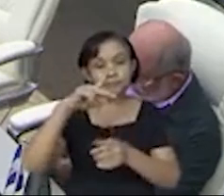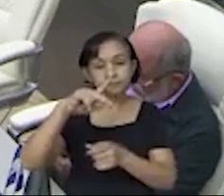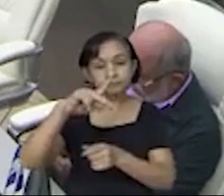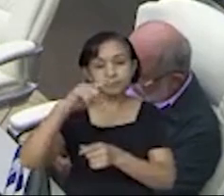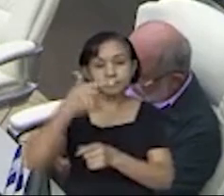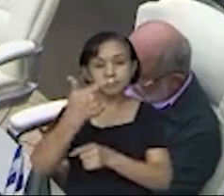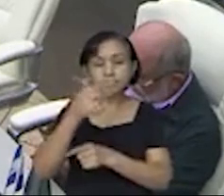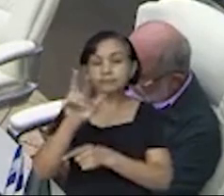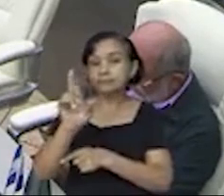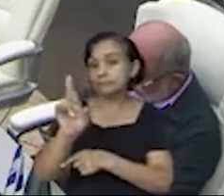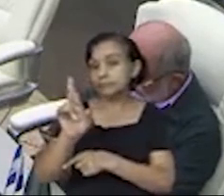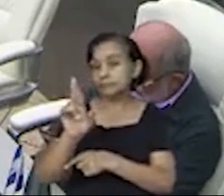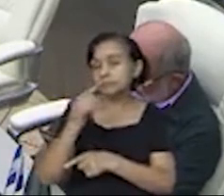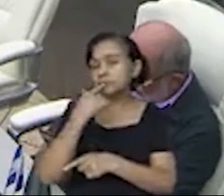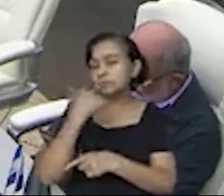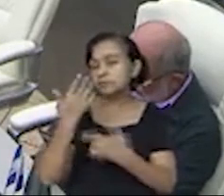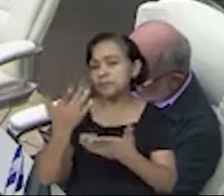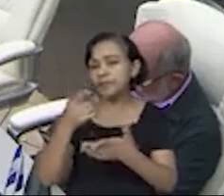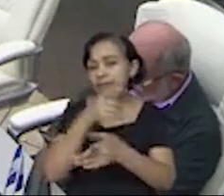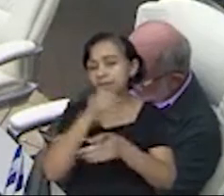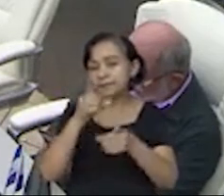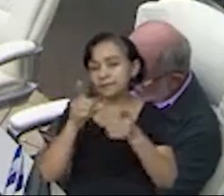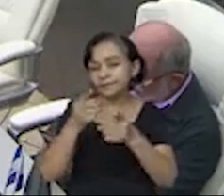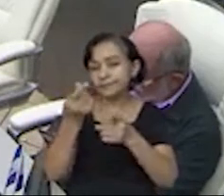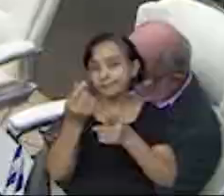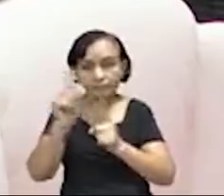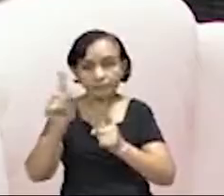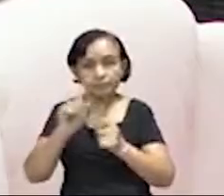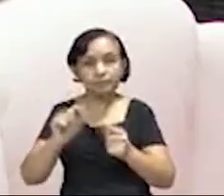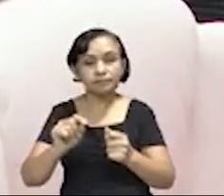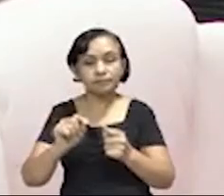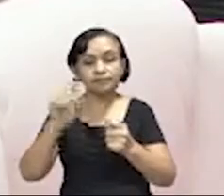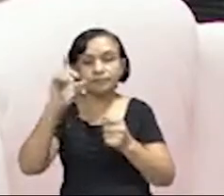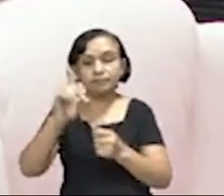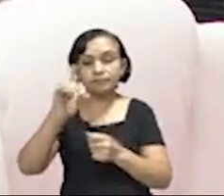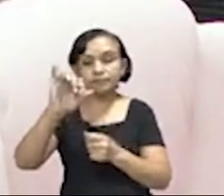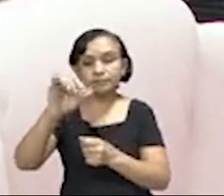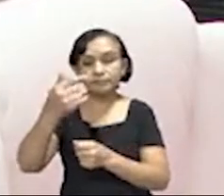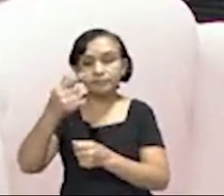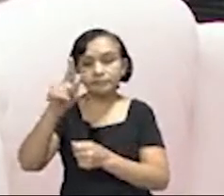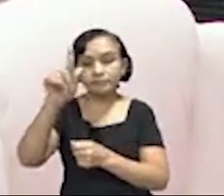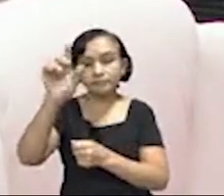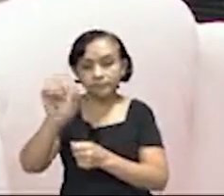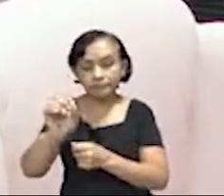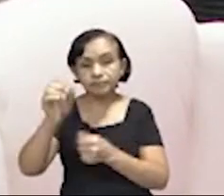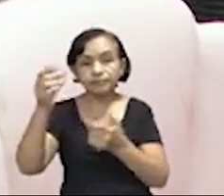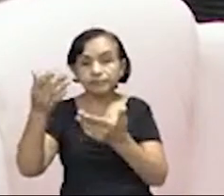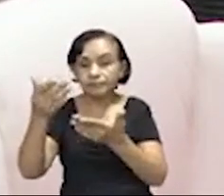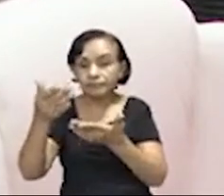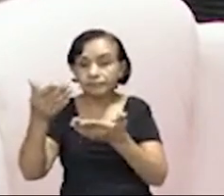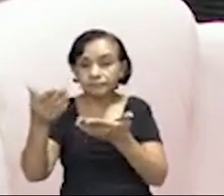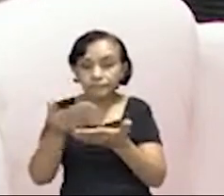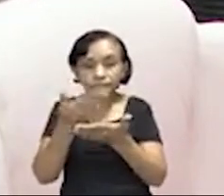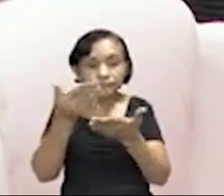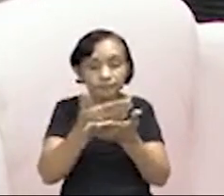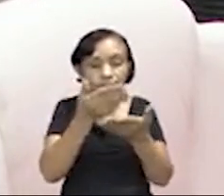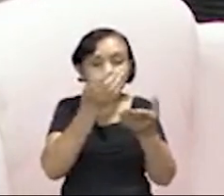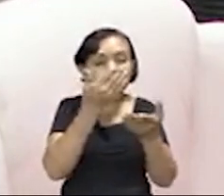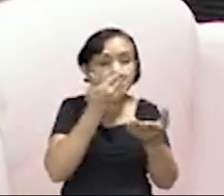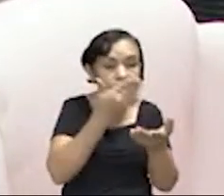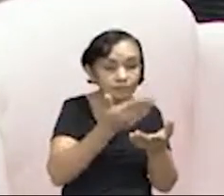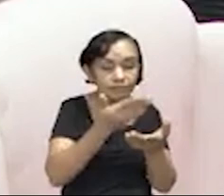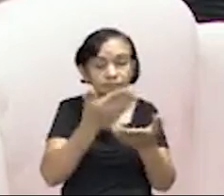desarrollo económico de los sectores de bajos ingresos del país. El digesto actualiza, el